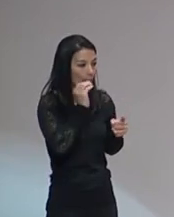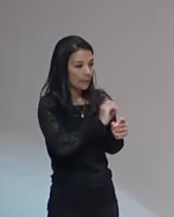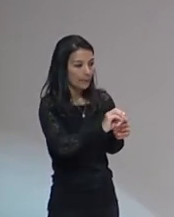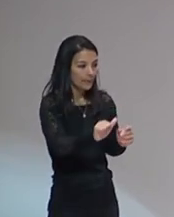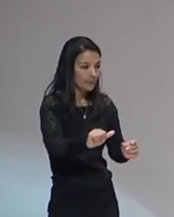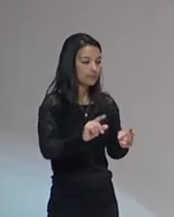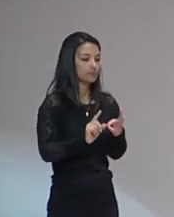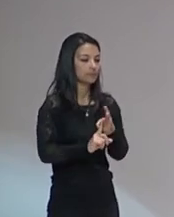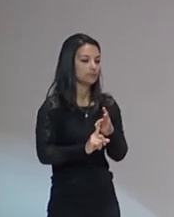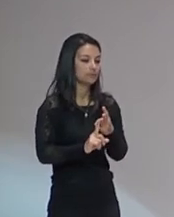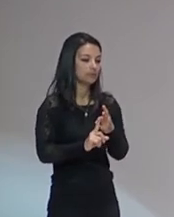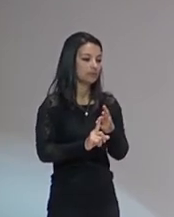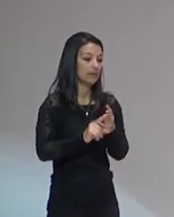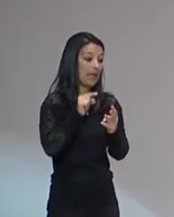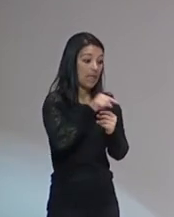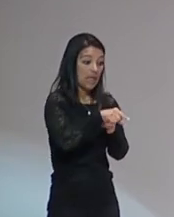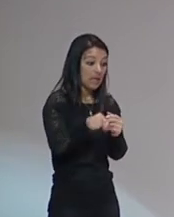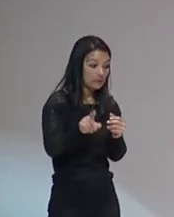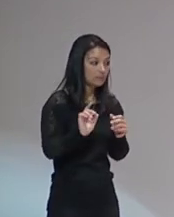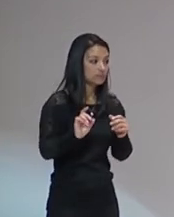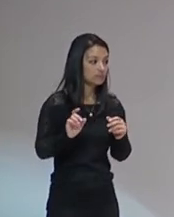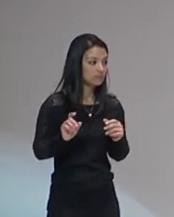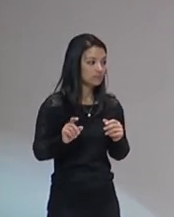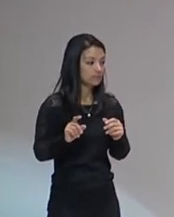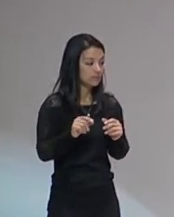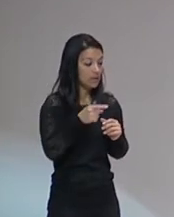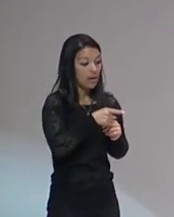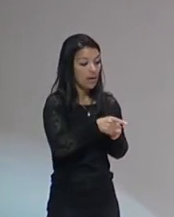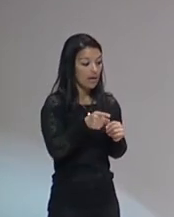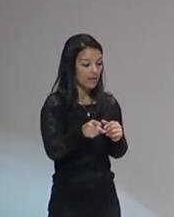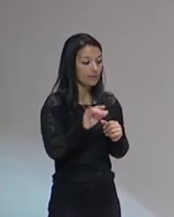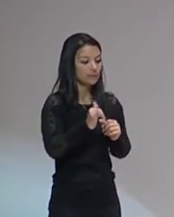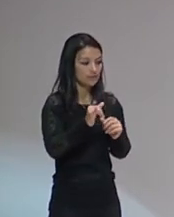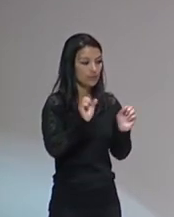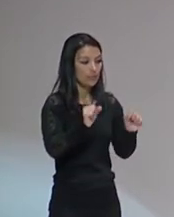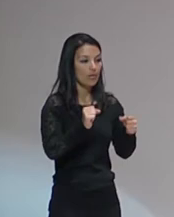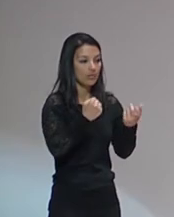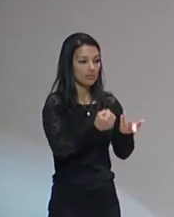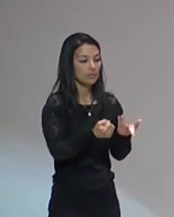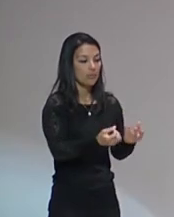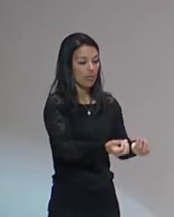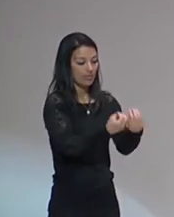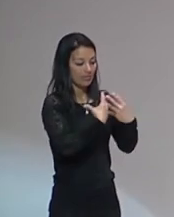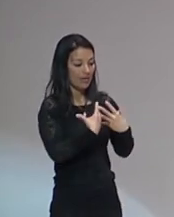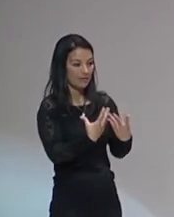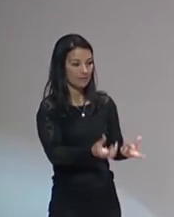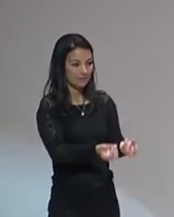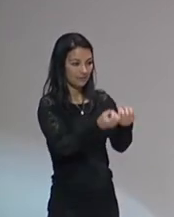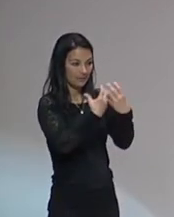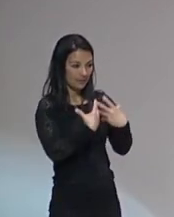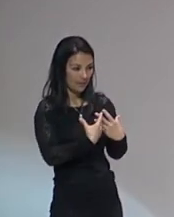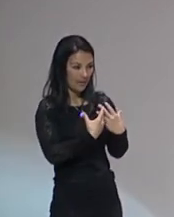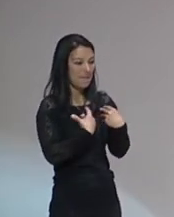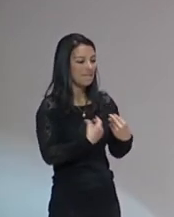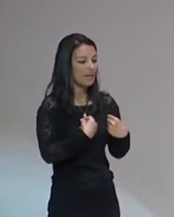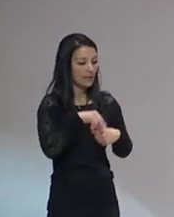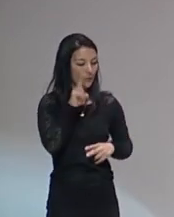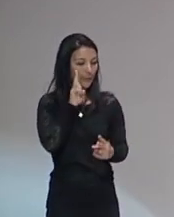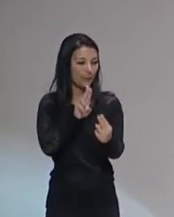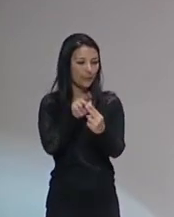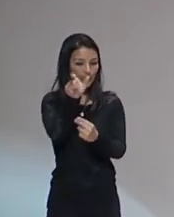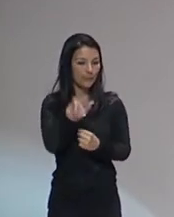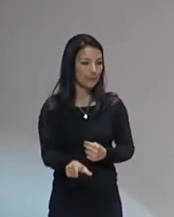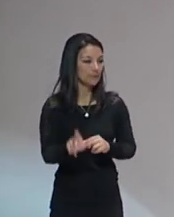abuelos, que sí ellos pueden aportar mucho a que el conocimiento